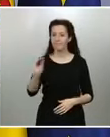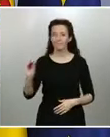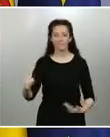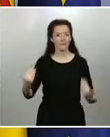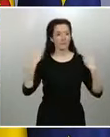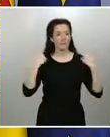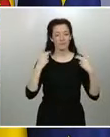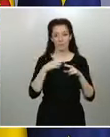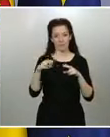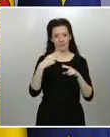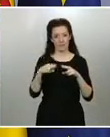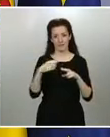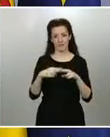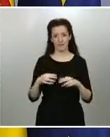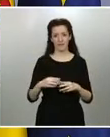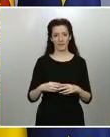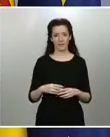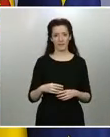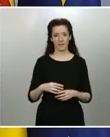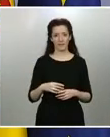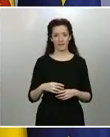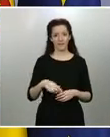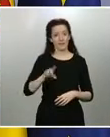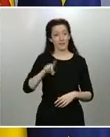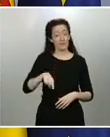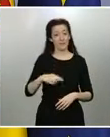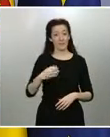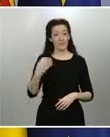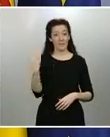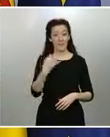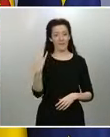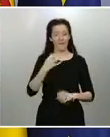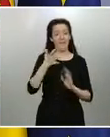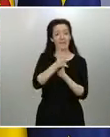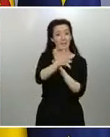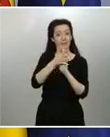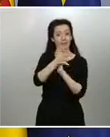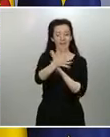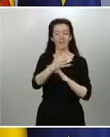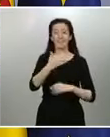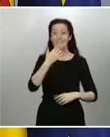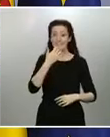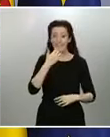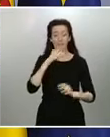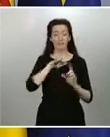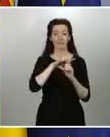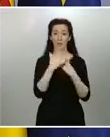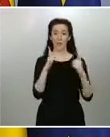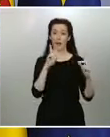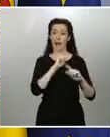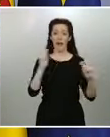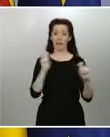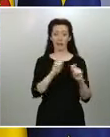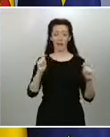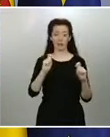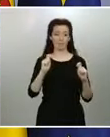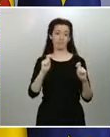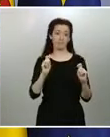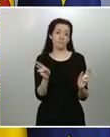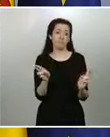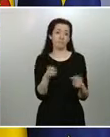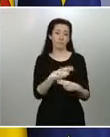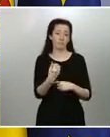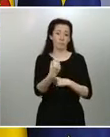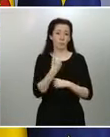las consecuencias de una decisión como ese de ese tipo y sobre todo si tienen alguna alternativa mejor